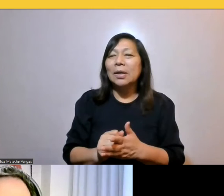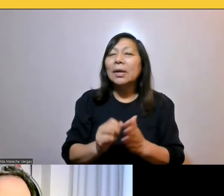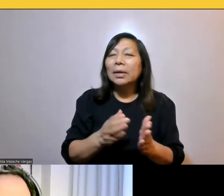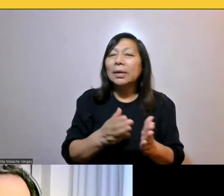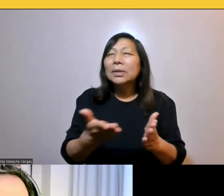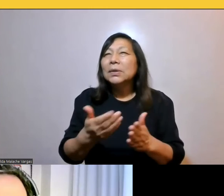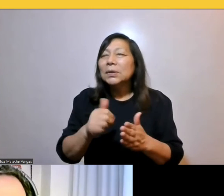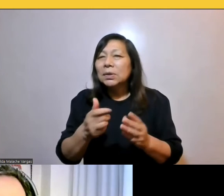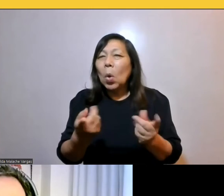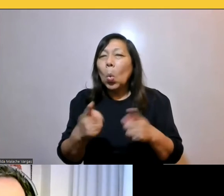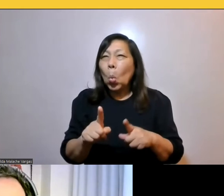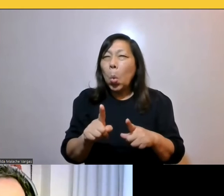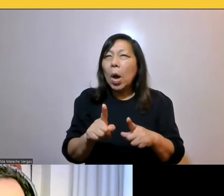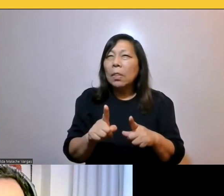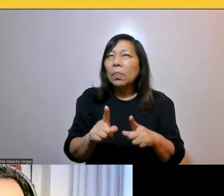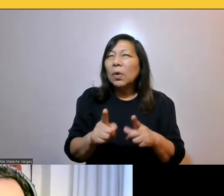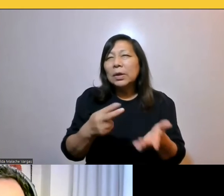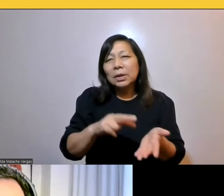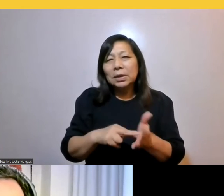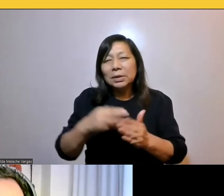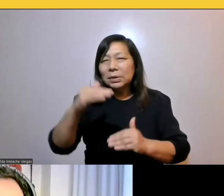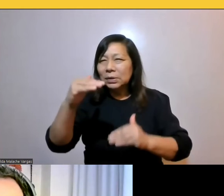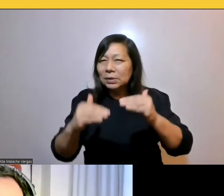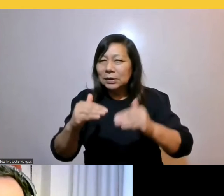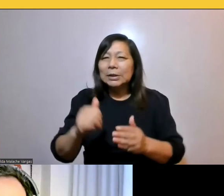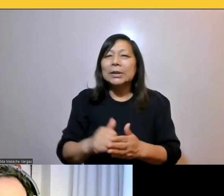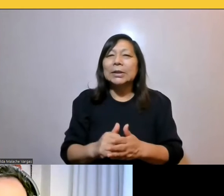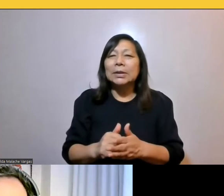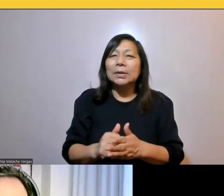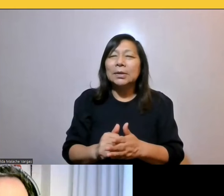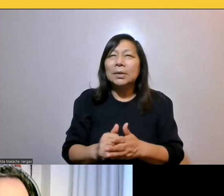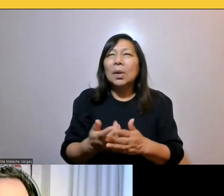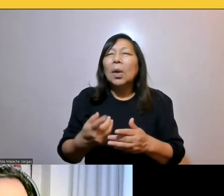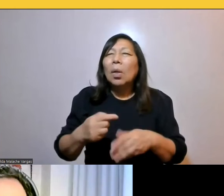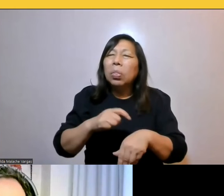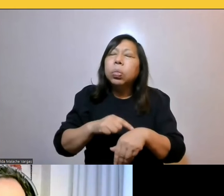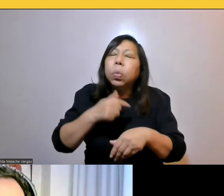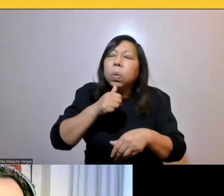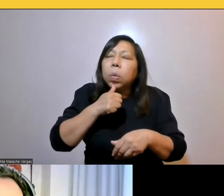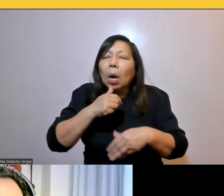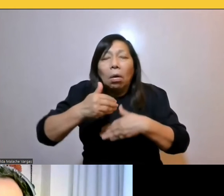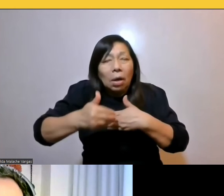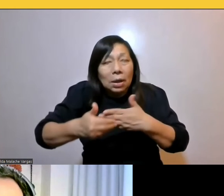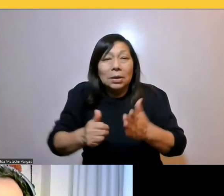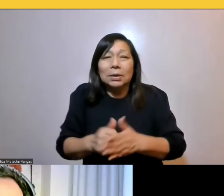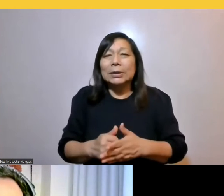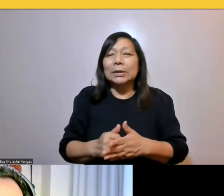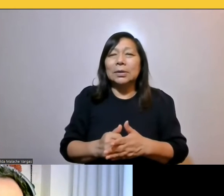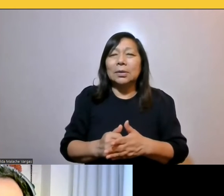de ovario poliquístico, cuando se asocia a irregularidad menstrual o a retrasos prolongados, eso genera un estado de